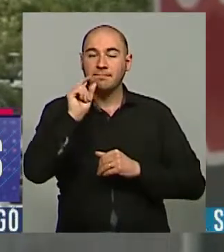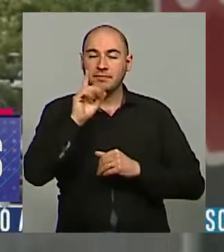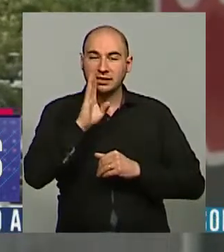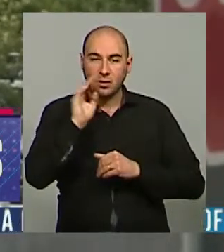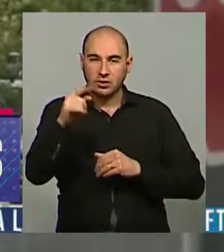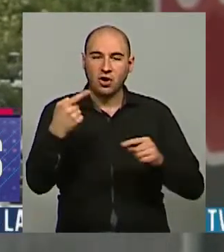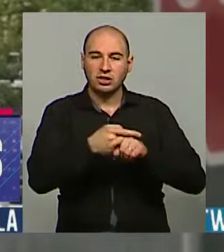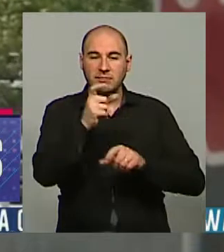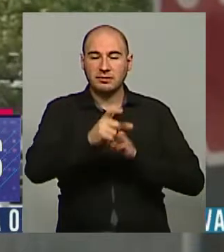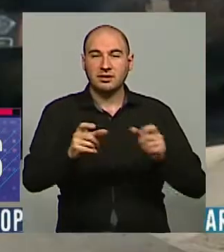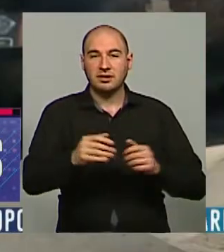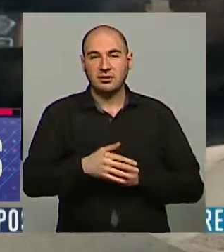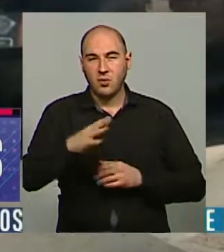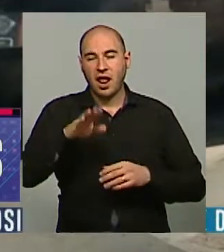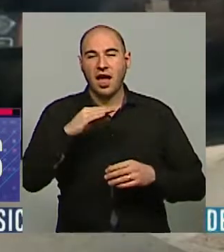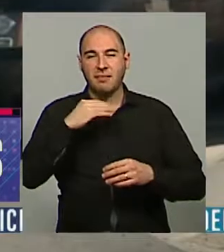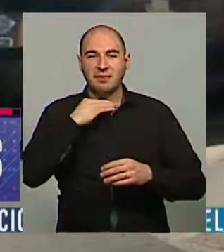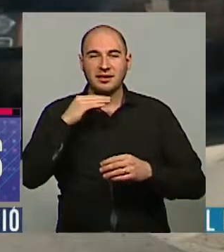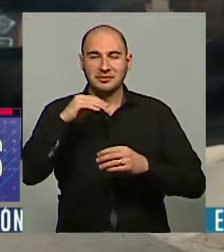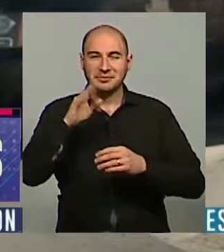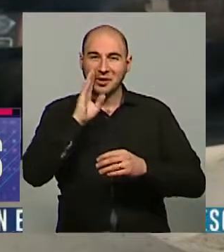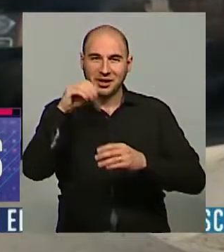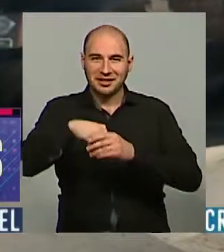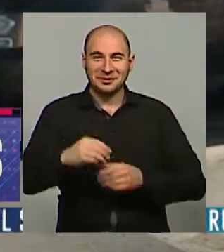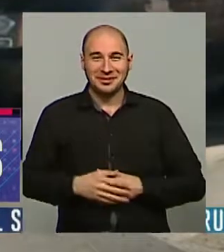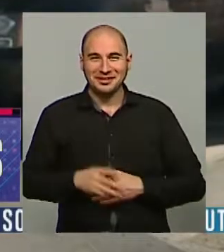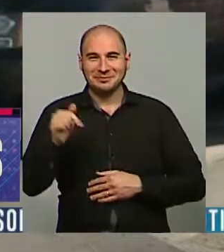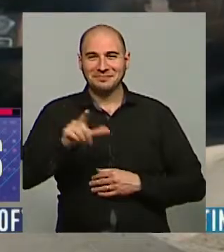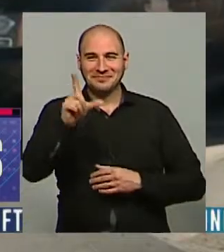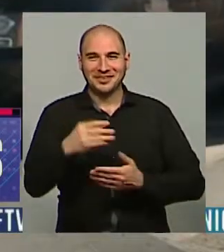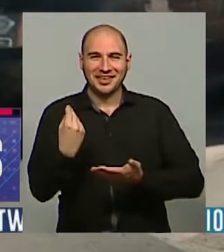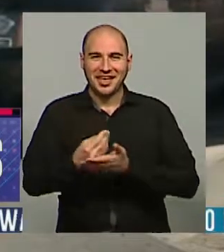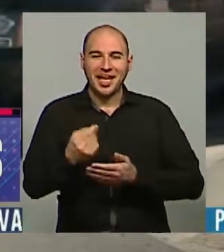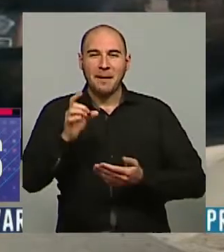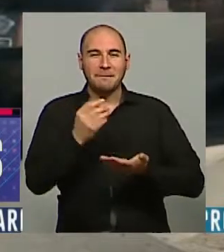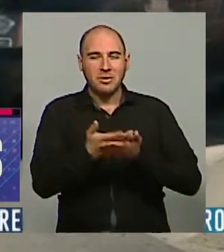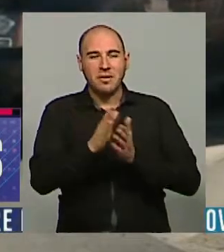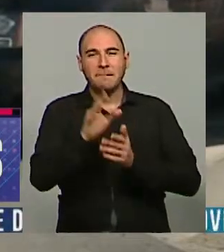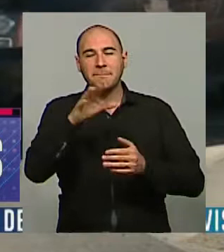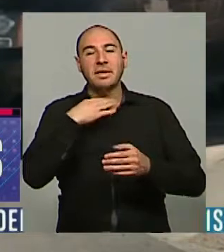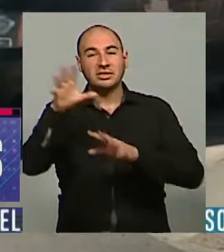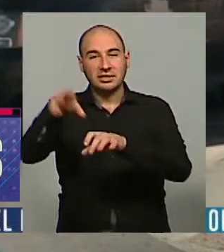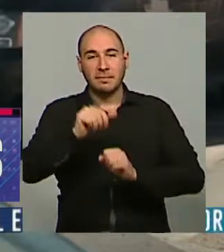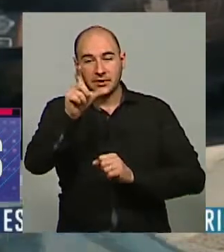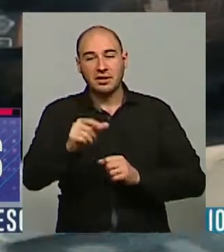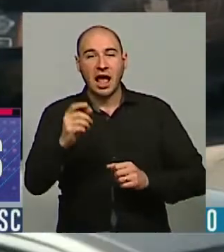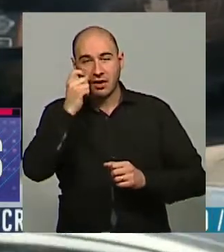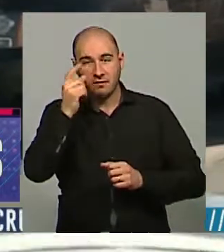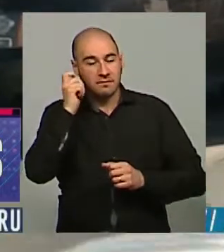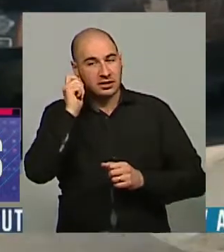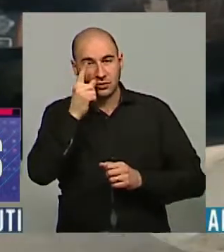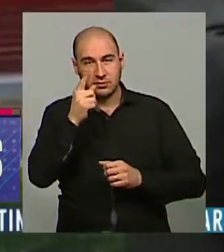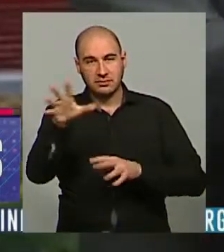contra mexicanos en territorio estadounidense. La Cancillería no descartó el pedido de extradición a México del atacante de 21